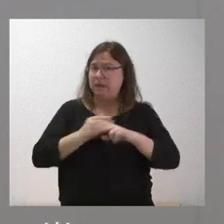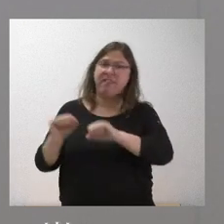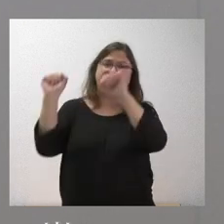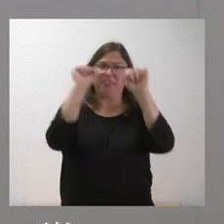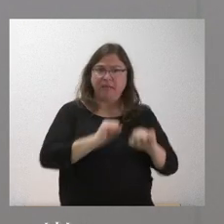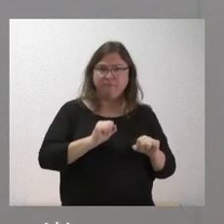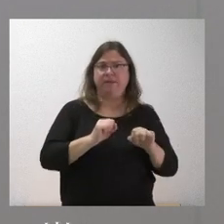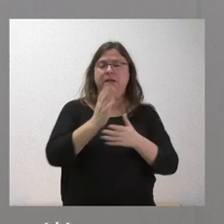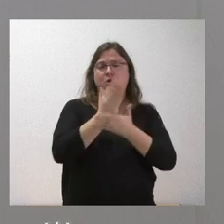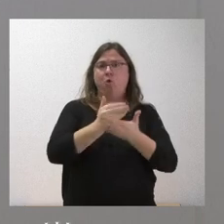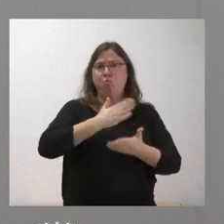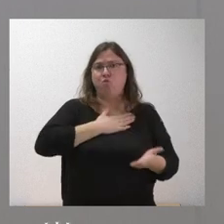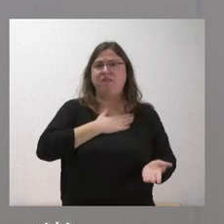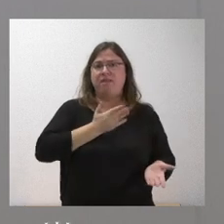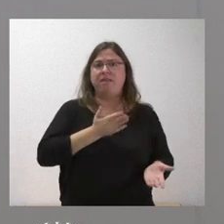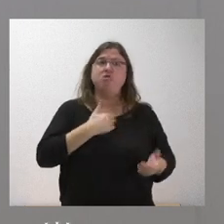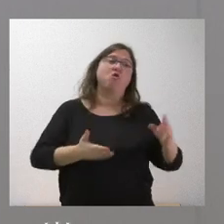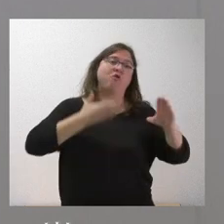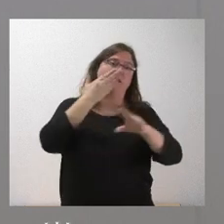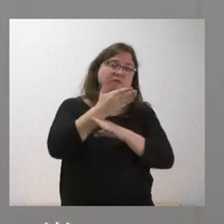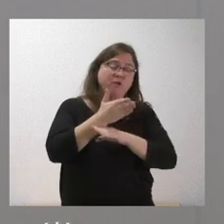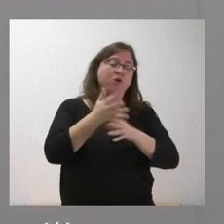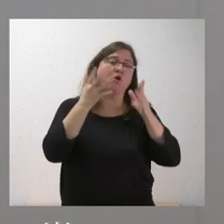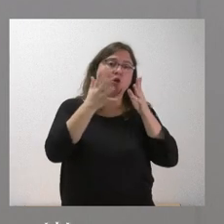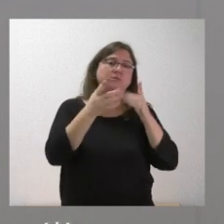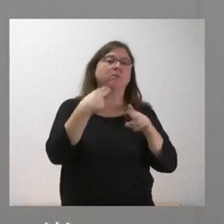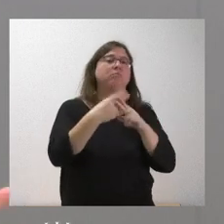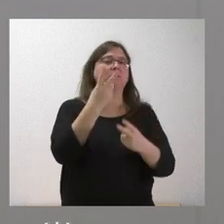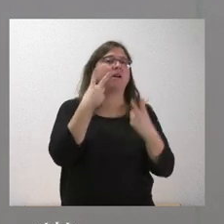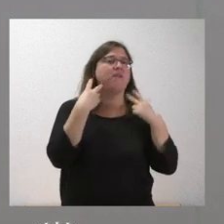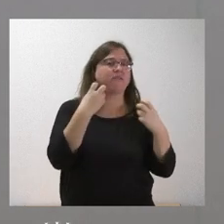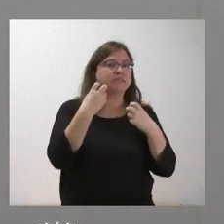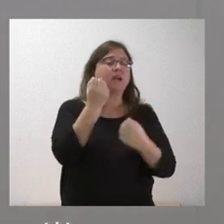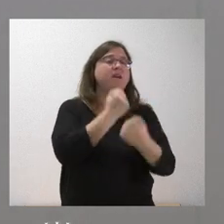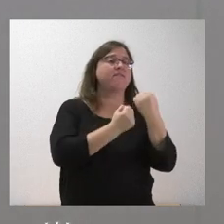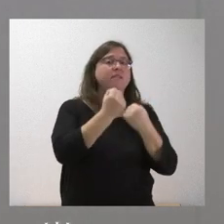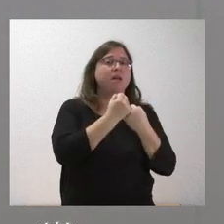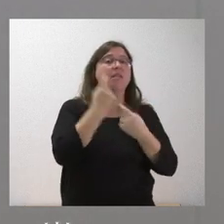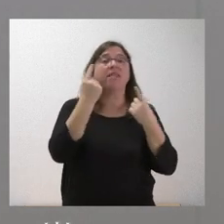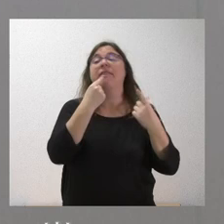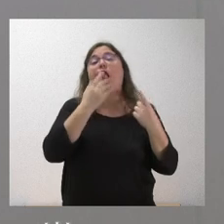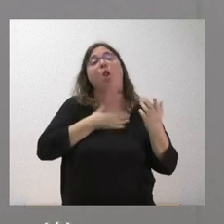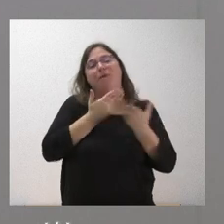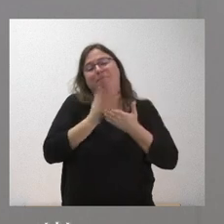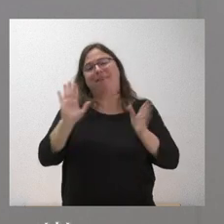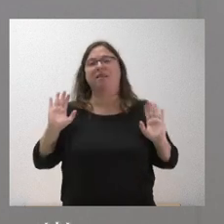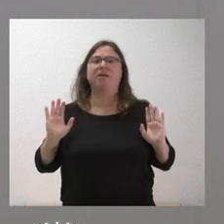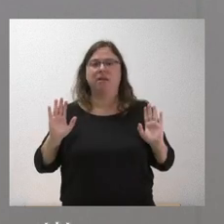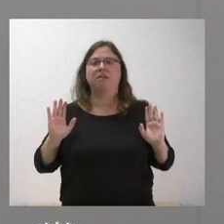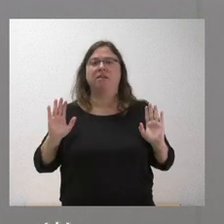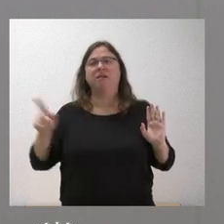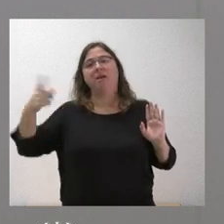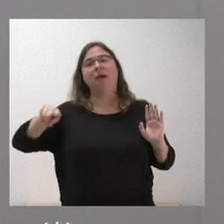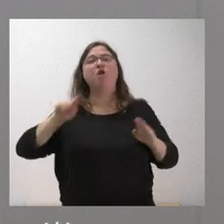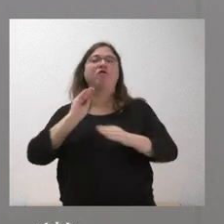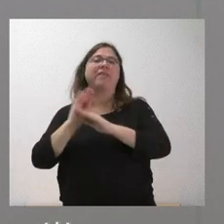Autónoma que nosotros vamos a un consejo de política fiscal financiera y vemos Que Hay comunidades autónomas que dicen que los suyos se negocia aparte que ellos van a tener una